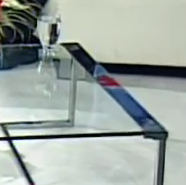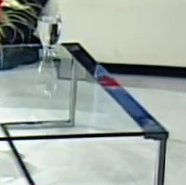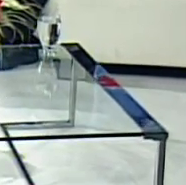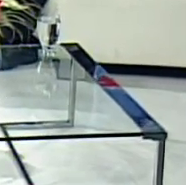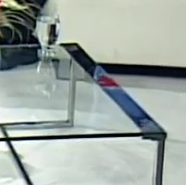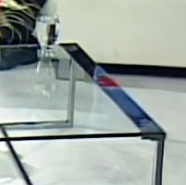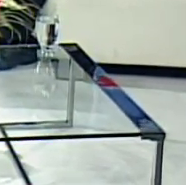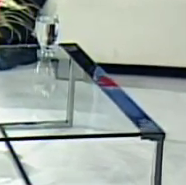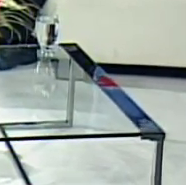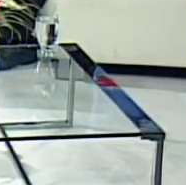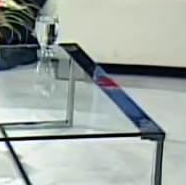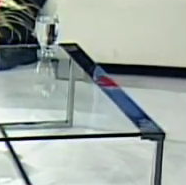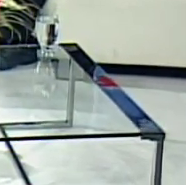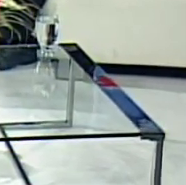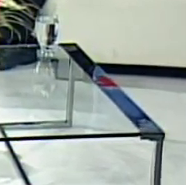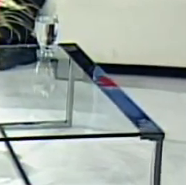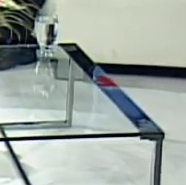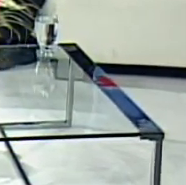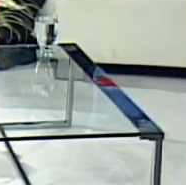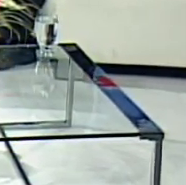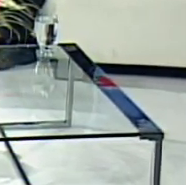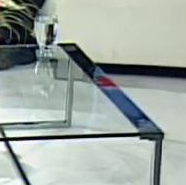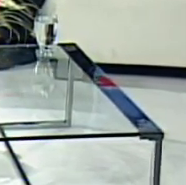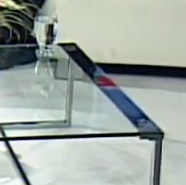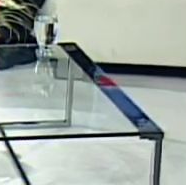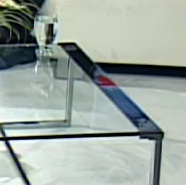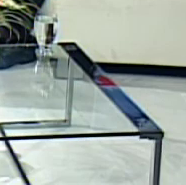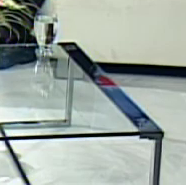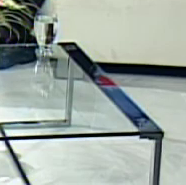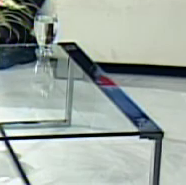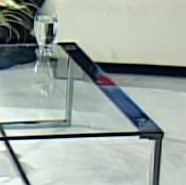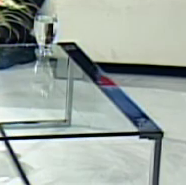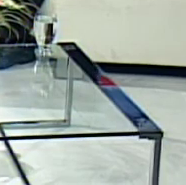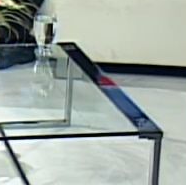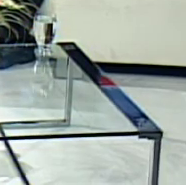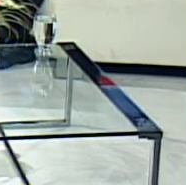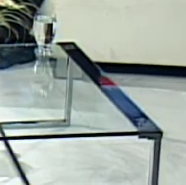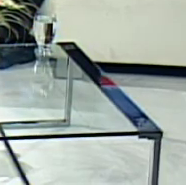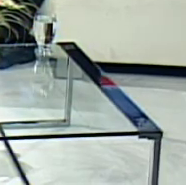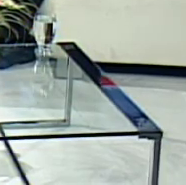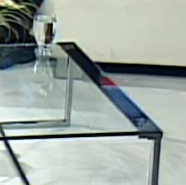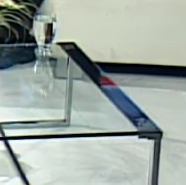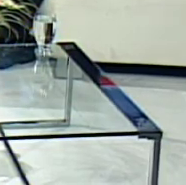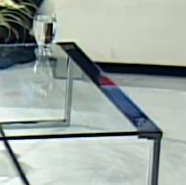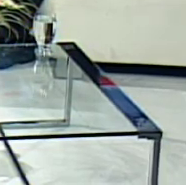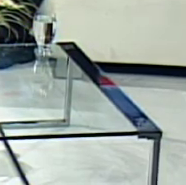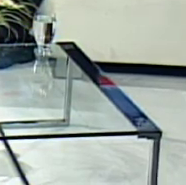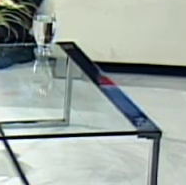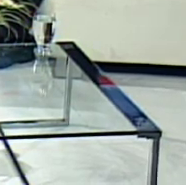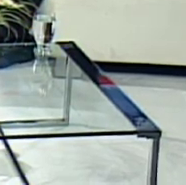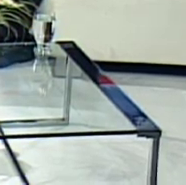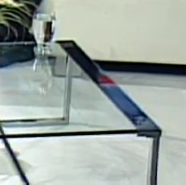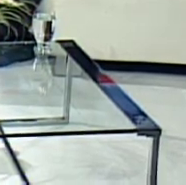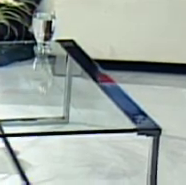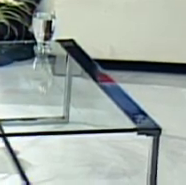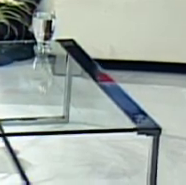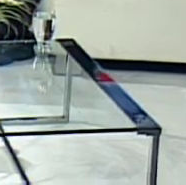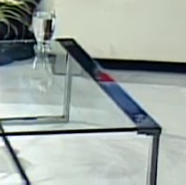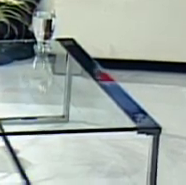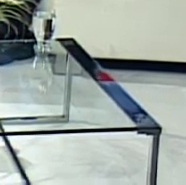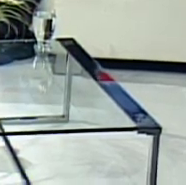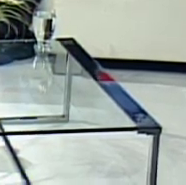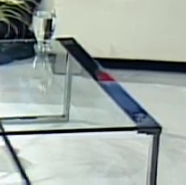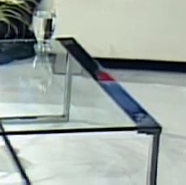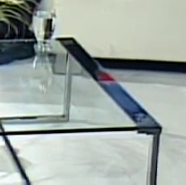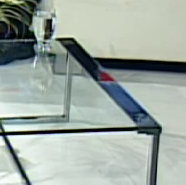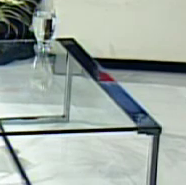interesantes, por lo poco común hasta ahora. No es común ver a Miguel Rodríguez Torres, flanqueado por Gerardo Blay,